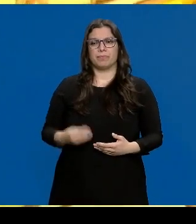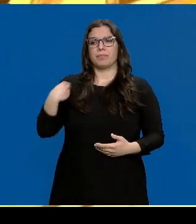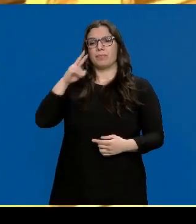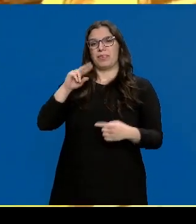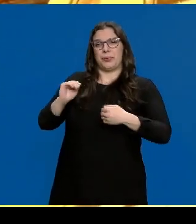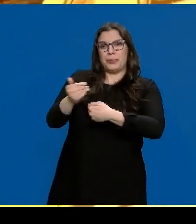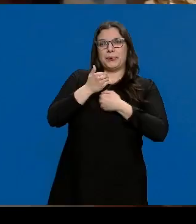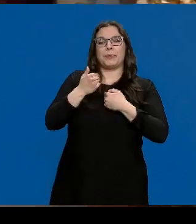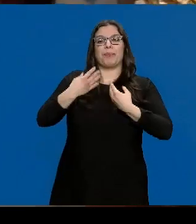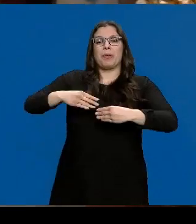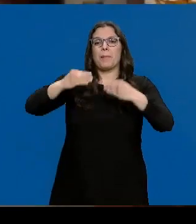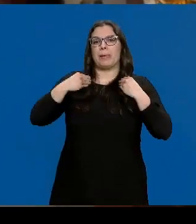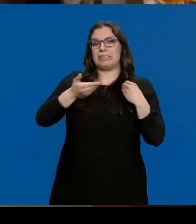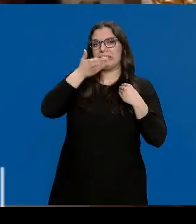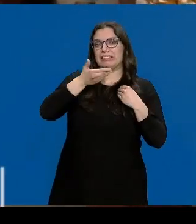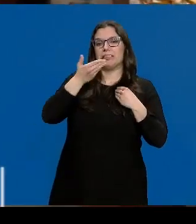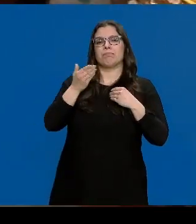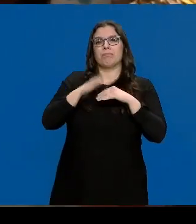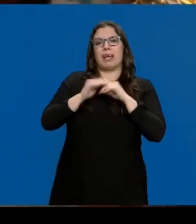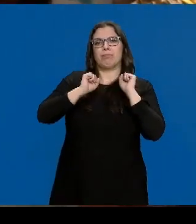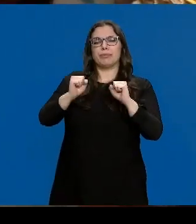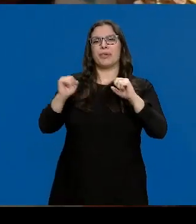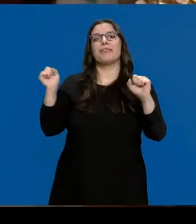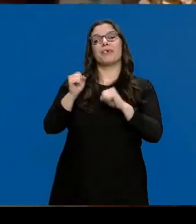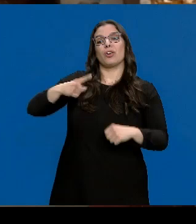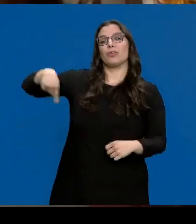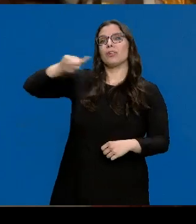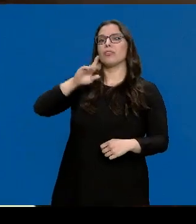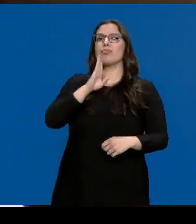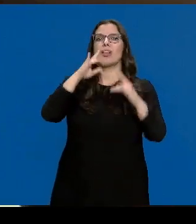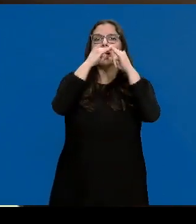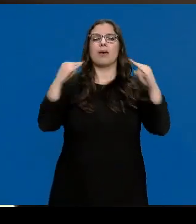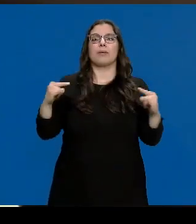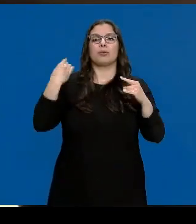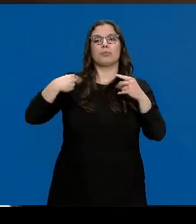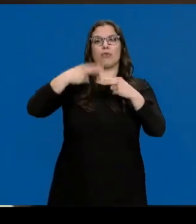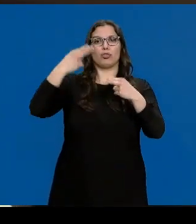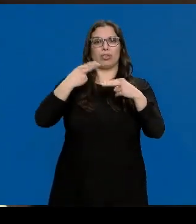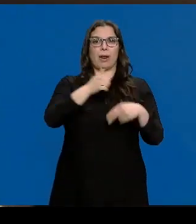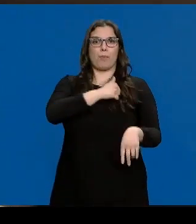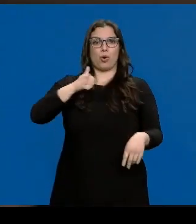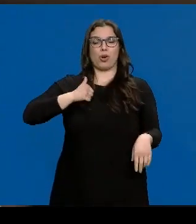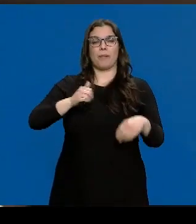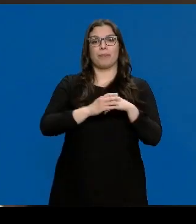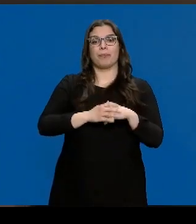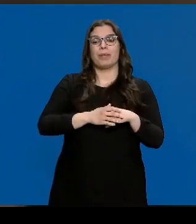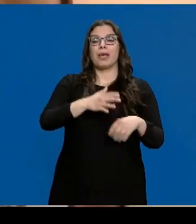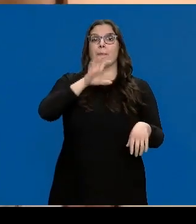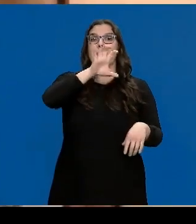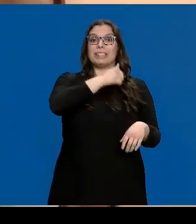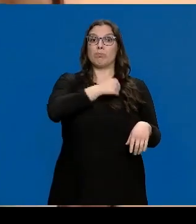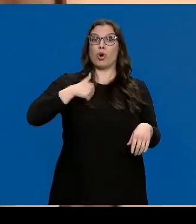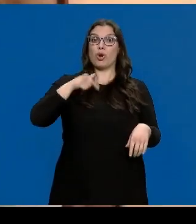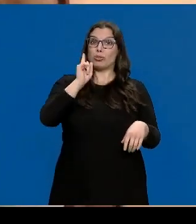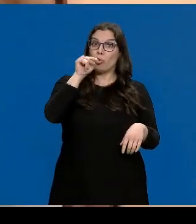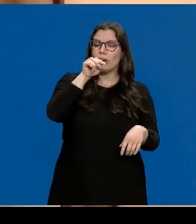Acurrucados y con mantas térmicas. Así combaten el frío estos ucranianos en un campamento de la frontera de Polonia. Solo este país ha recibido ya